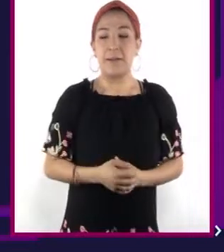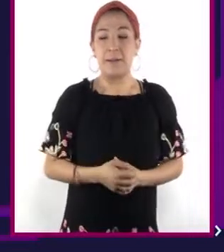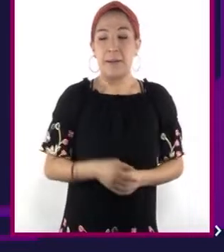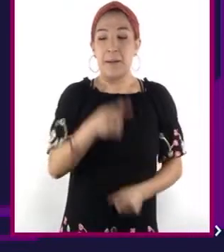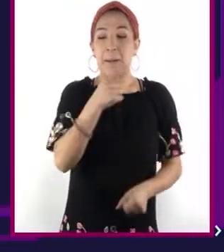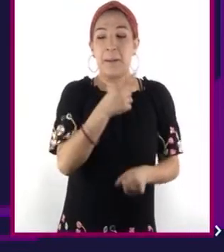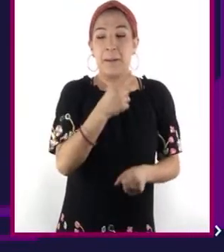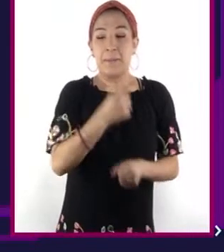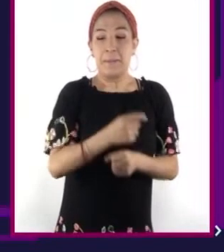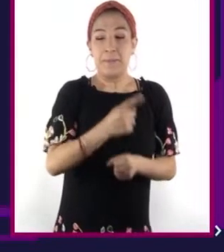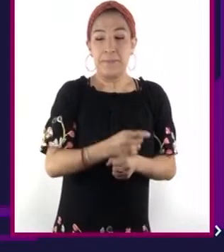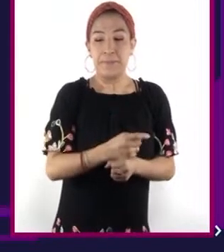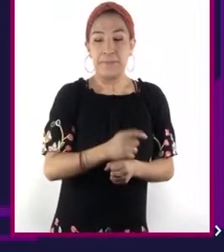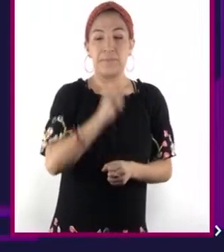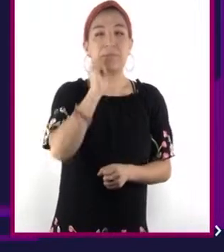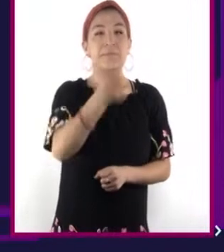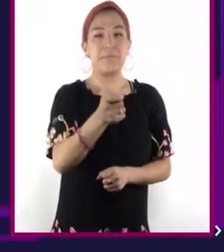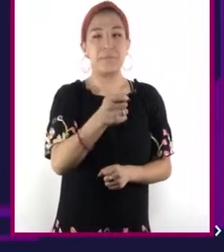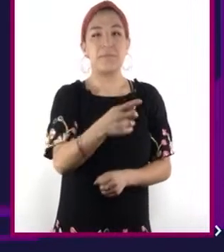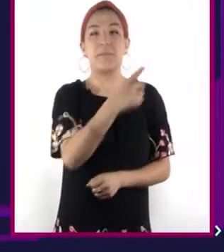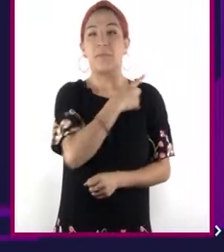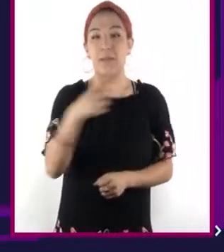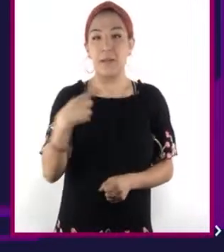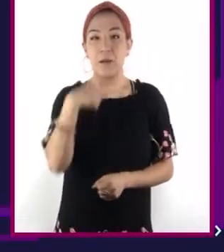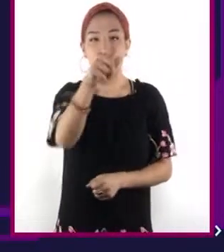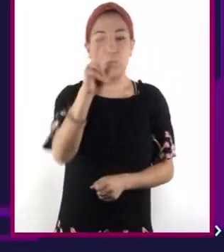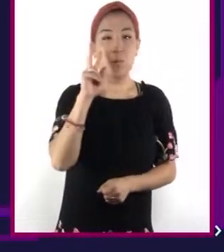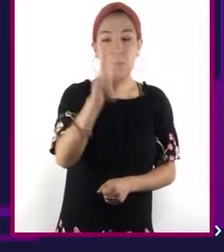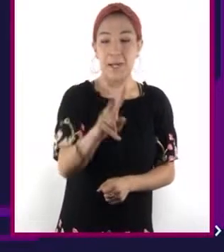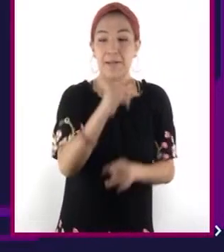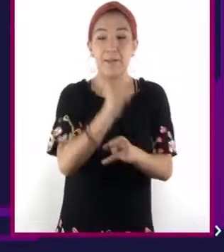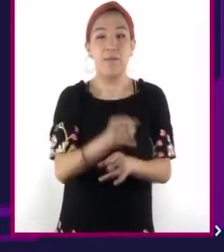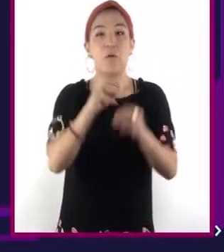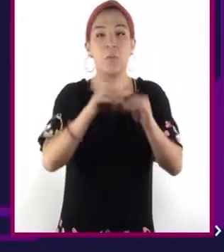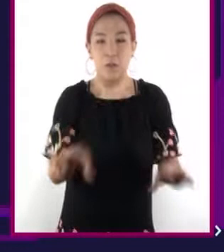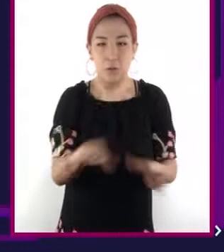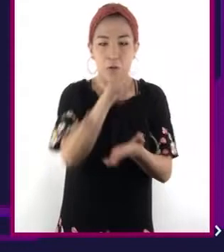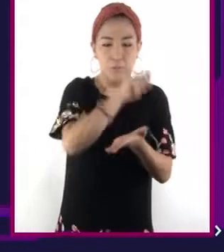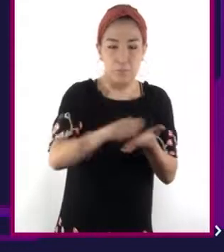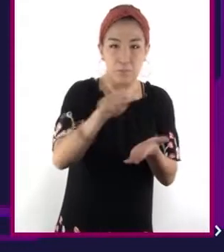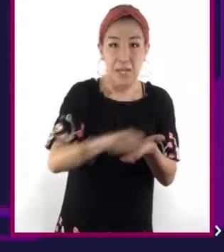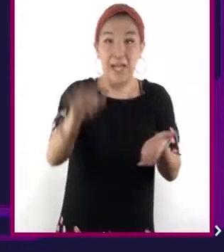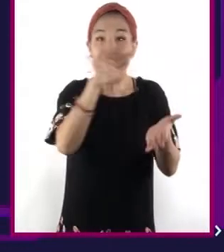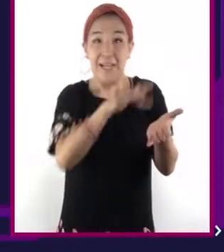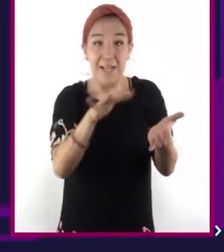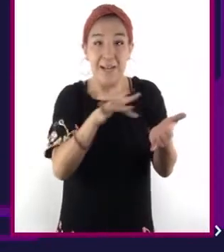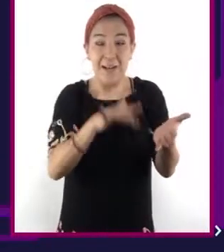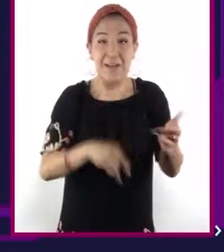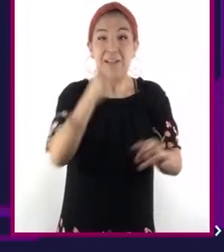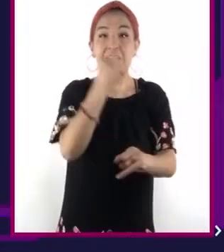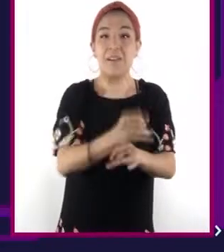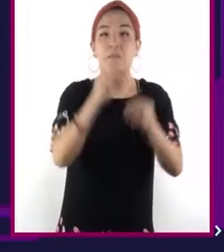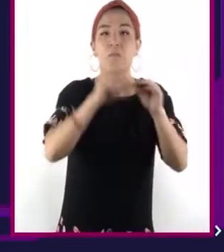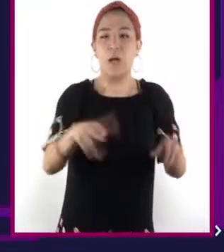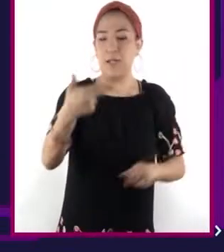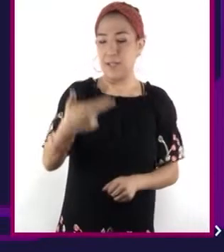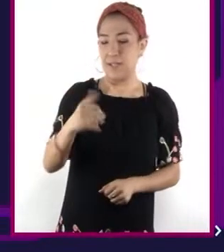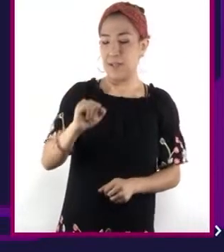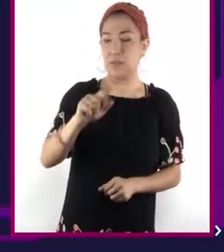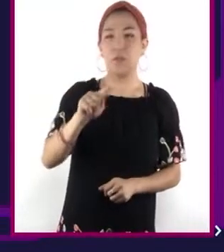primero de ellos consiste en recolectar, registrar y leer datos en